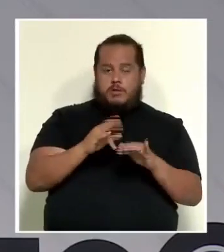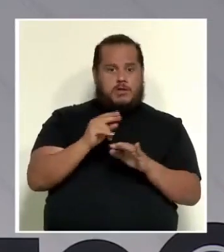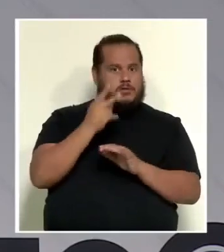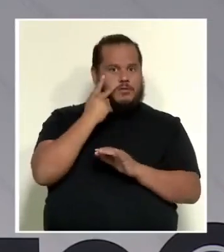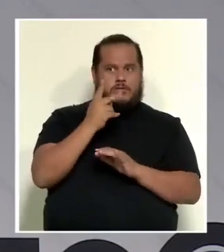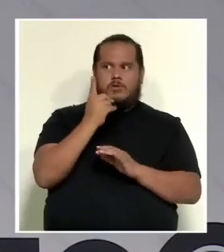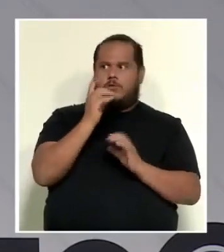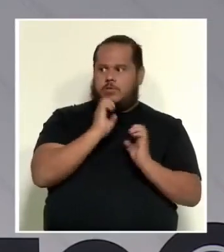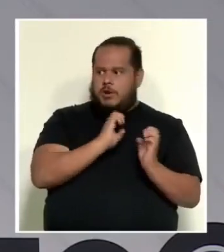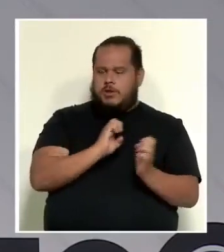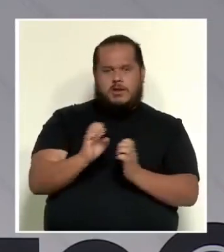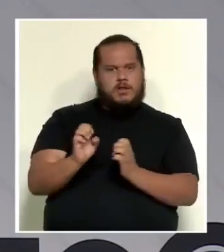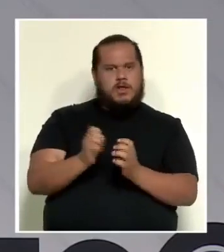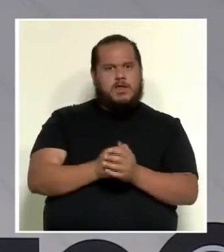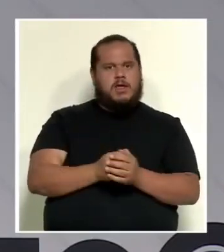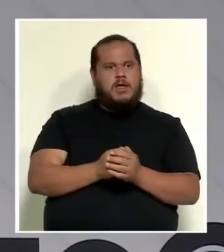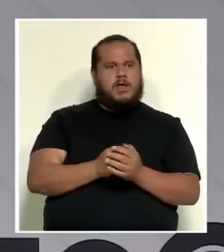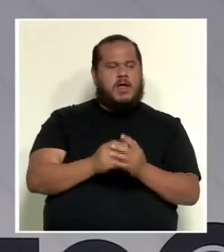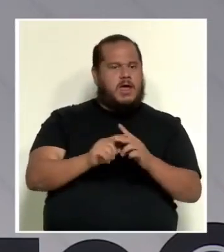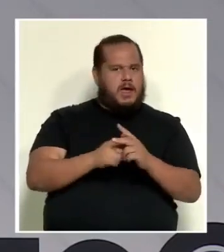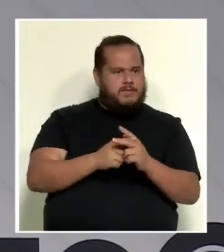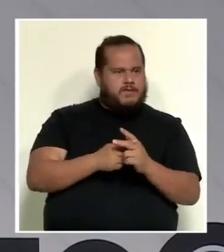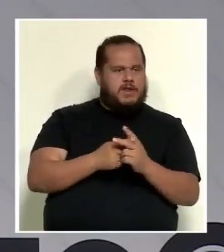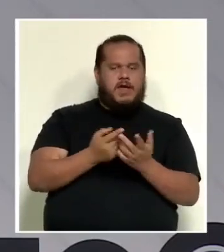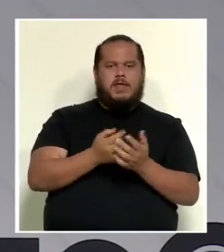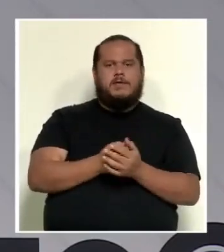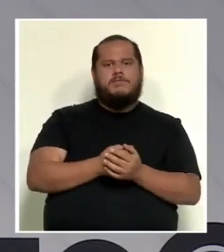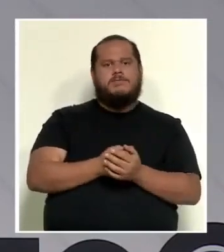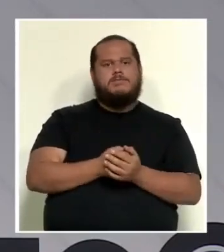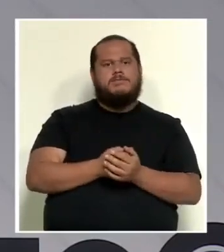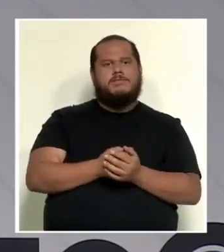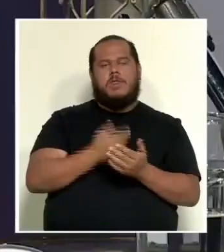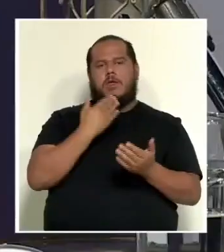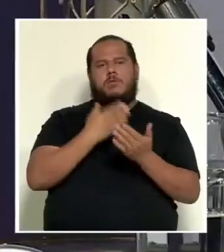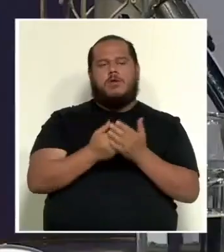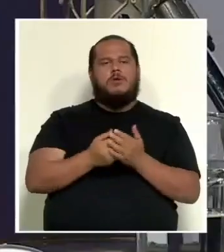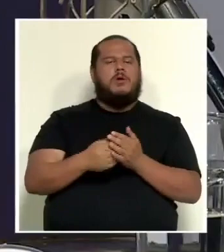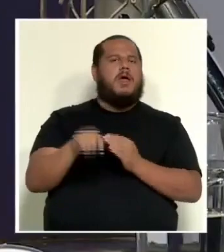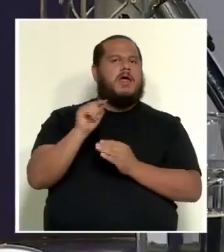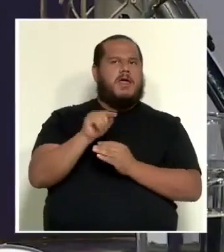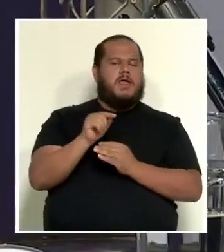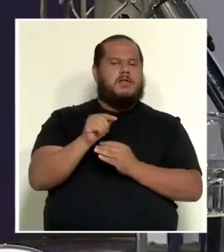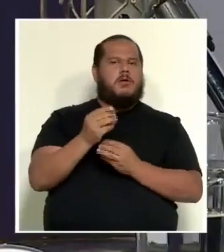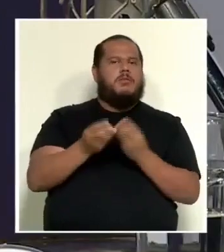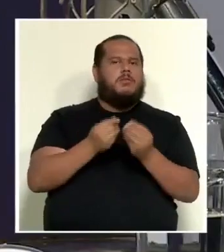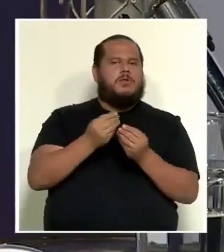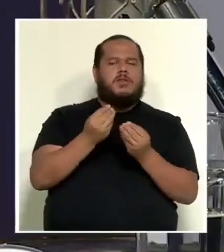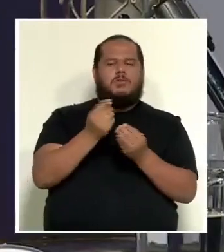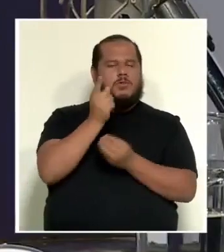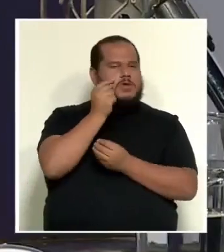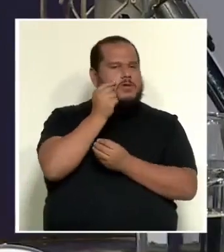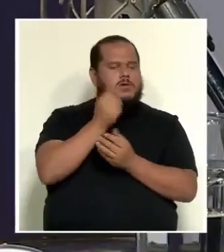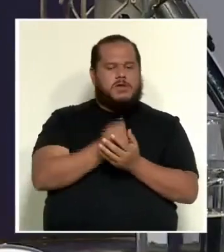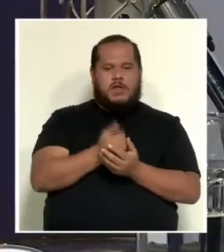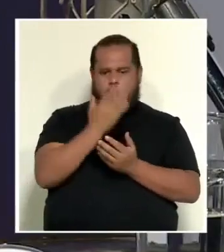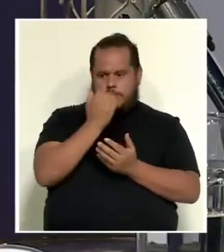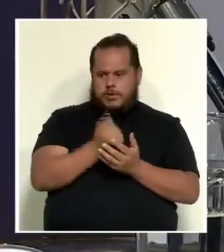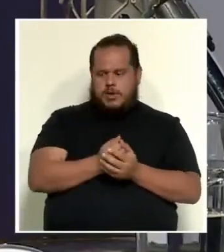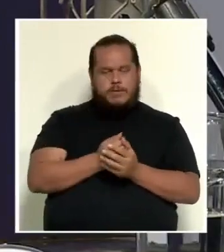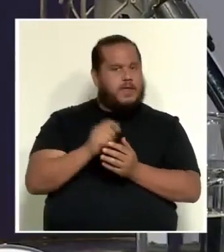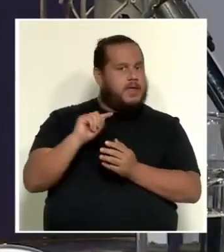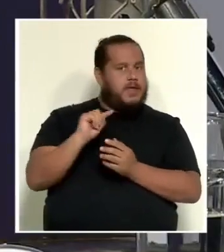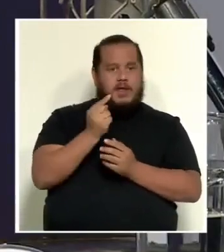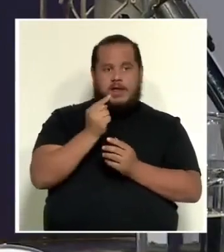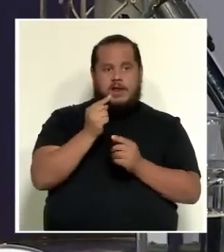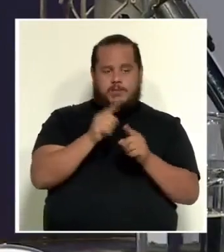viendo una estrategia afinada y aceitada. Bueno, pero es que esto me genera mucha curiosidad, porque en la